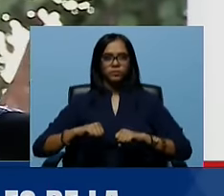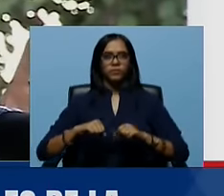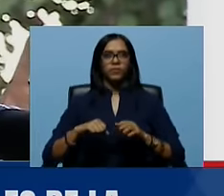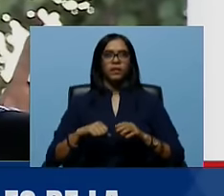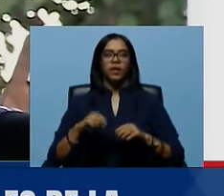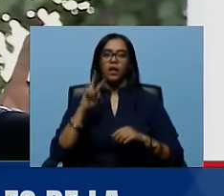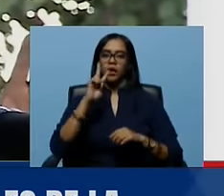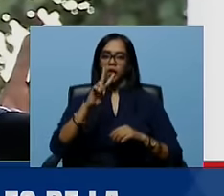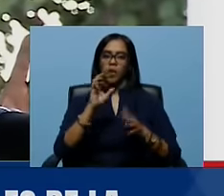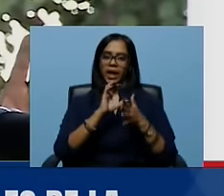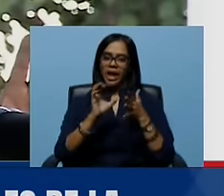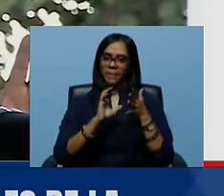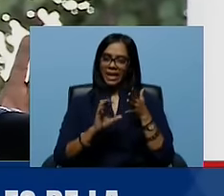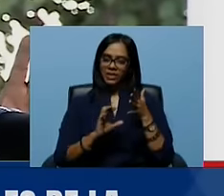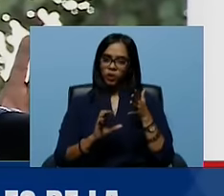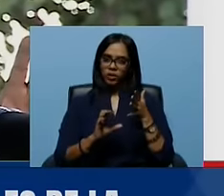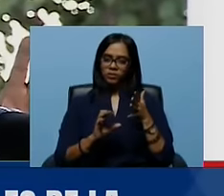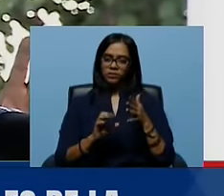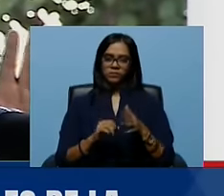2 elementos